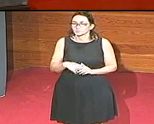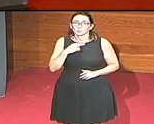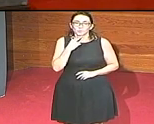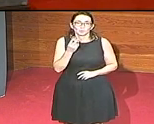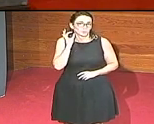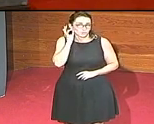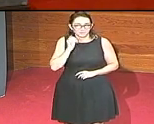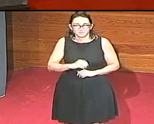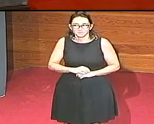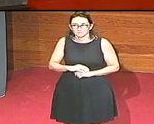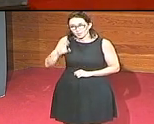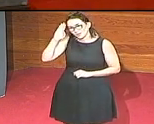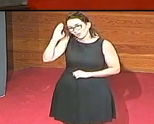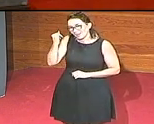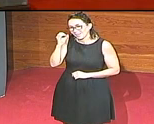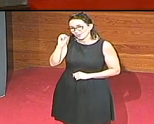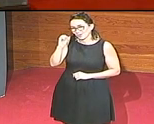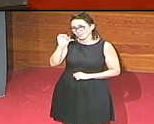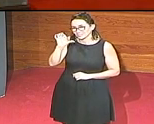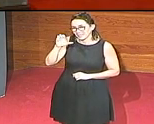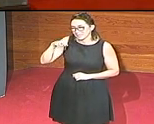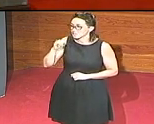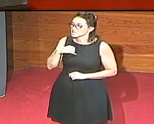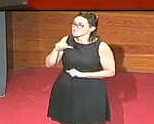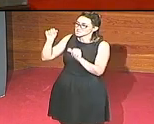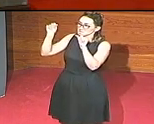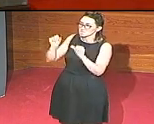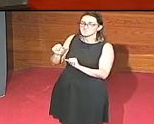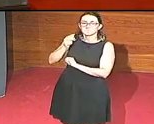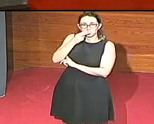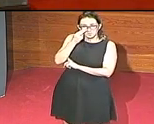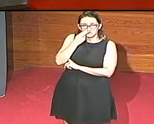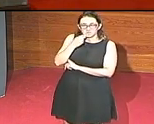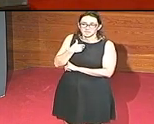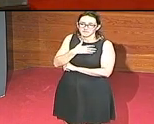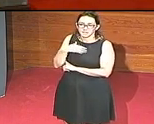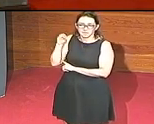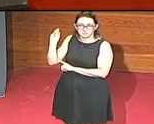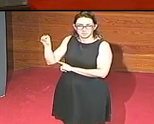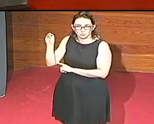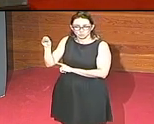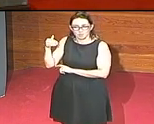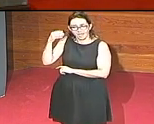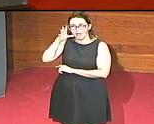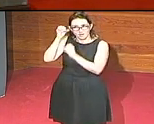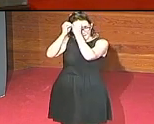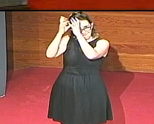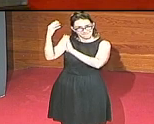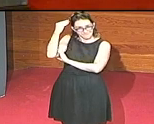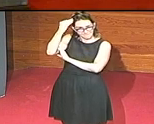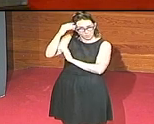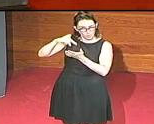y hola jose mí me ha parecido muy interesante y te quería preguntar a ver si tienes algún proyecto en mente